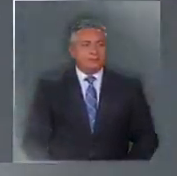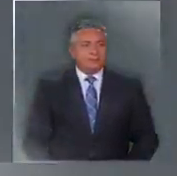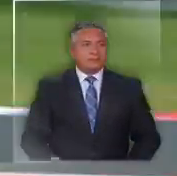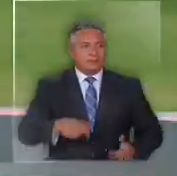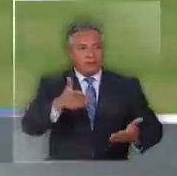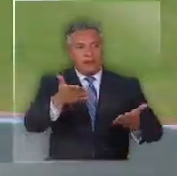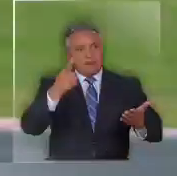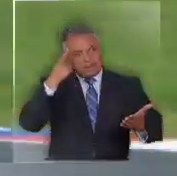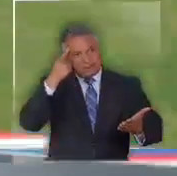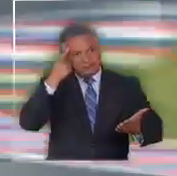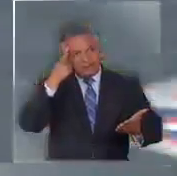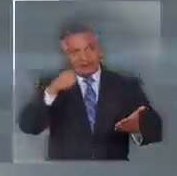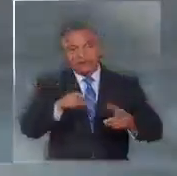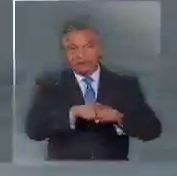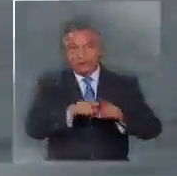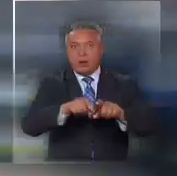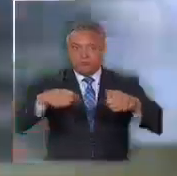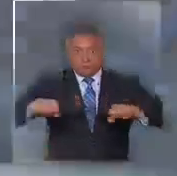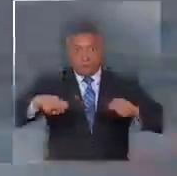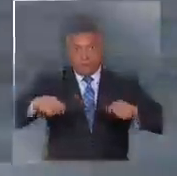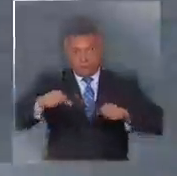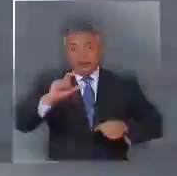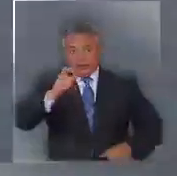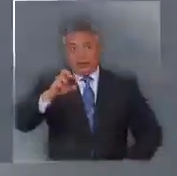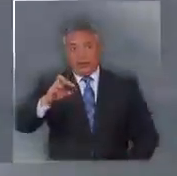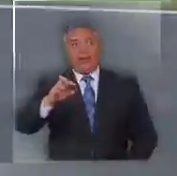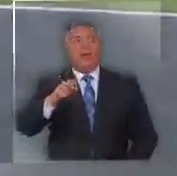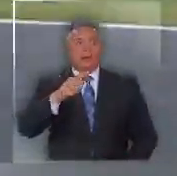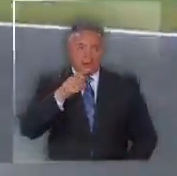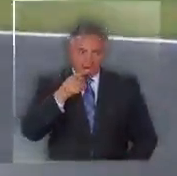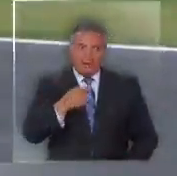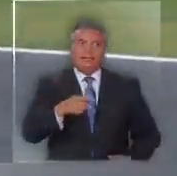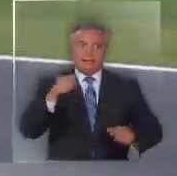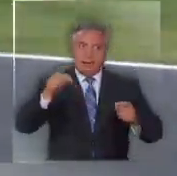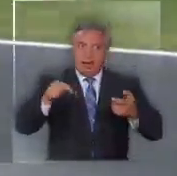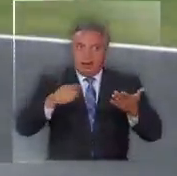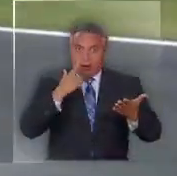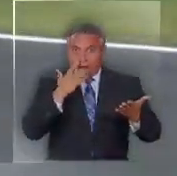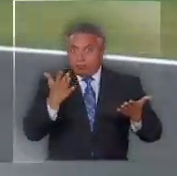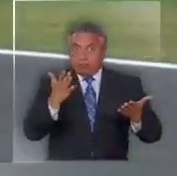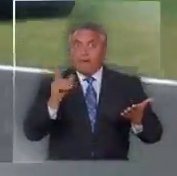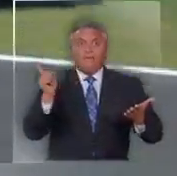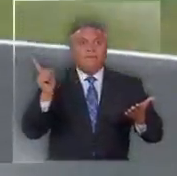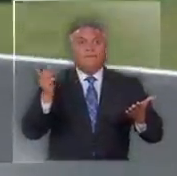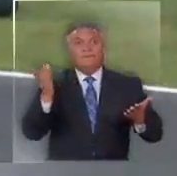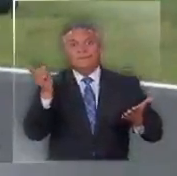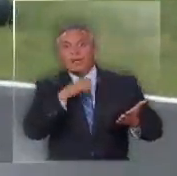hace pensar que esta temporada del MotoGP será intensa y con final inesperado.